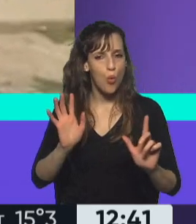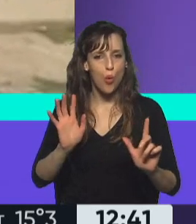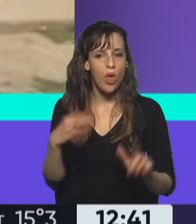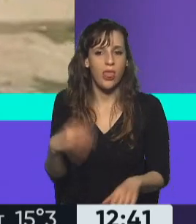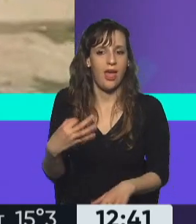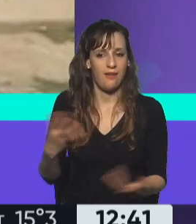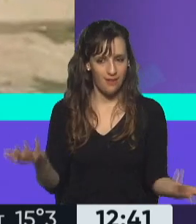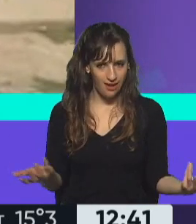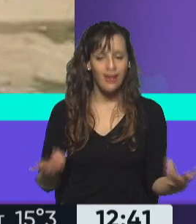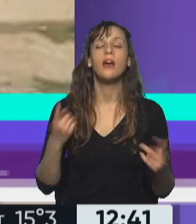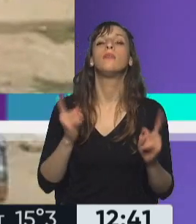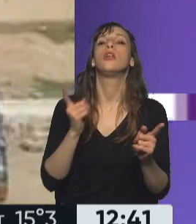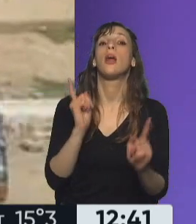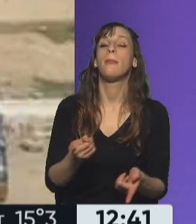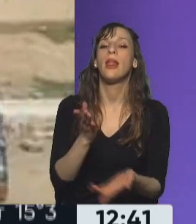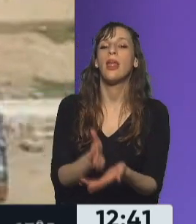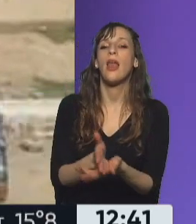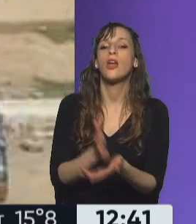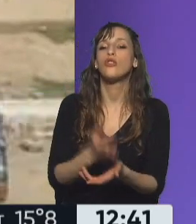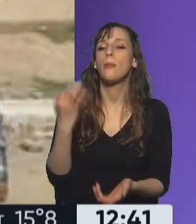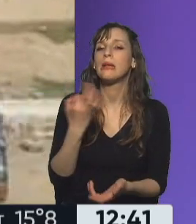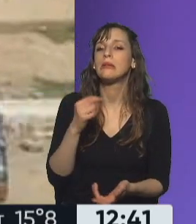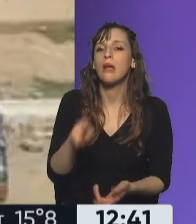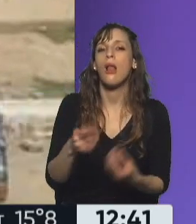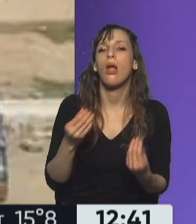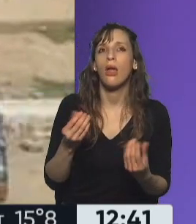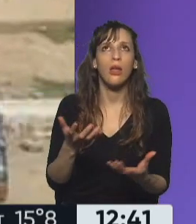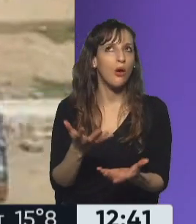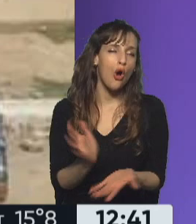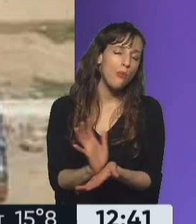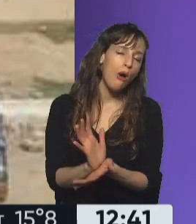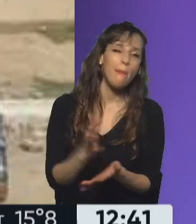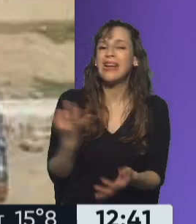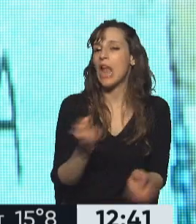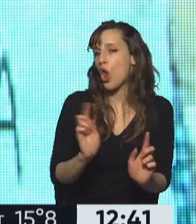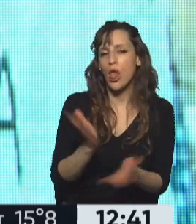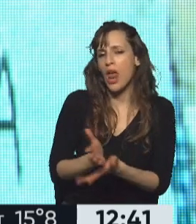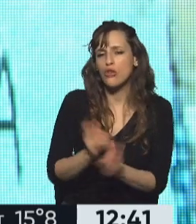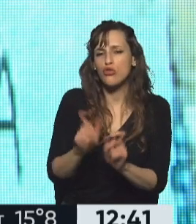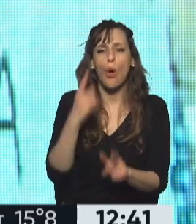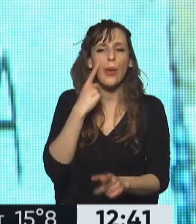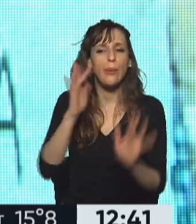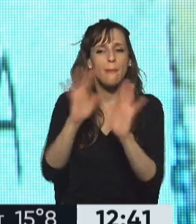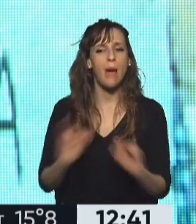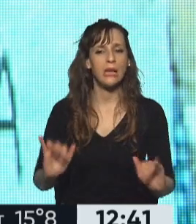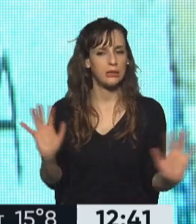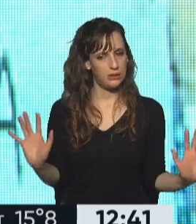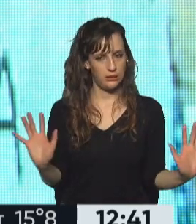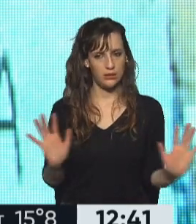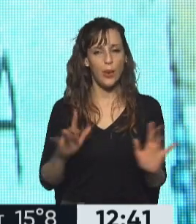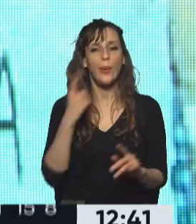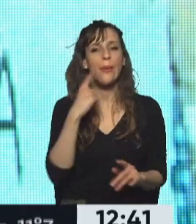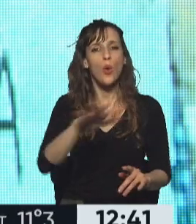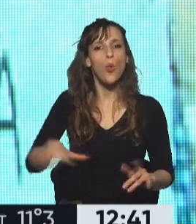sus derechos específicos les garantiza, por ejemplo, vivir en paz, como lo hicieron de forma milenaria. Y eso es el territorio. El territorio